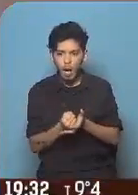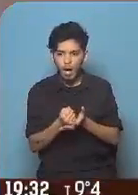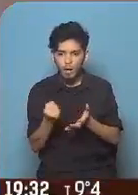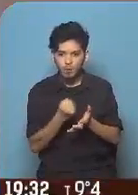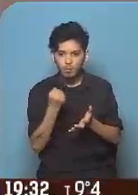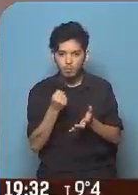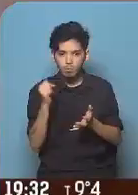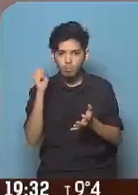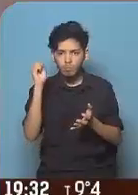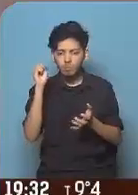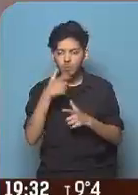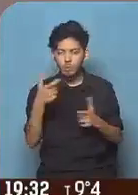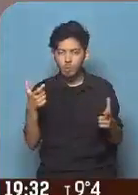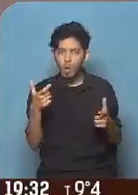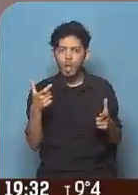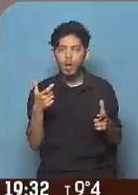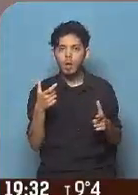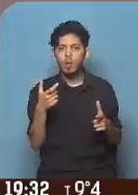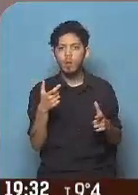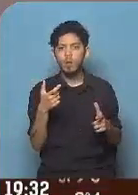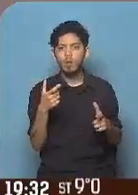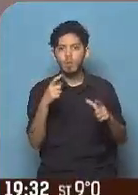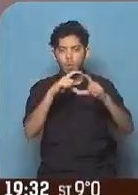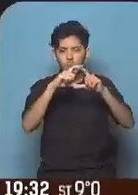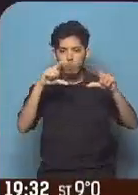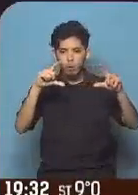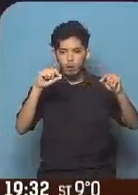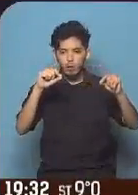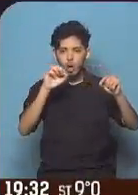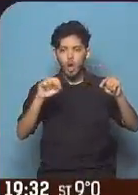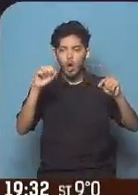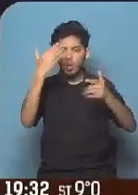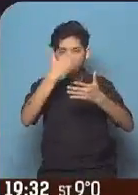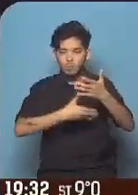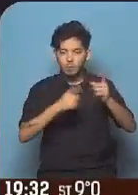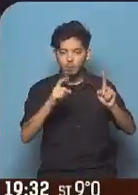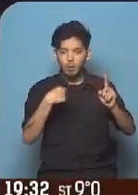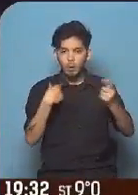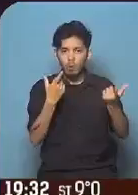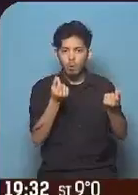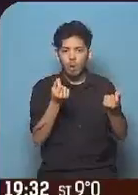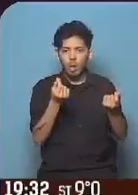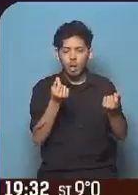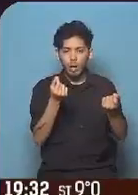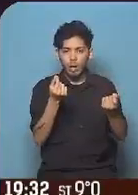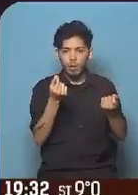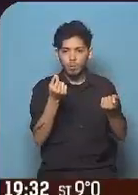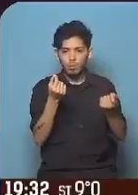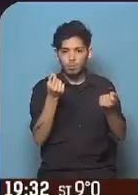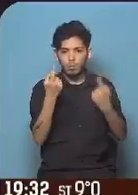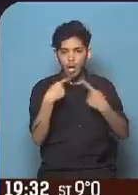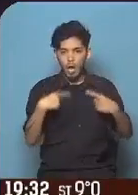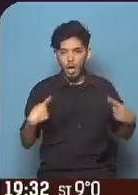no aparece el ticket o el cartelito con el precio del